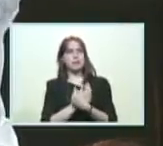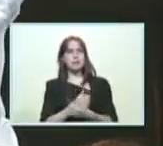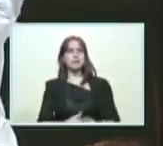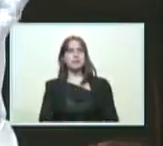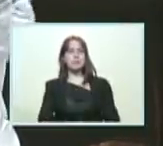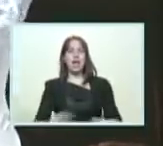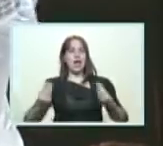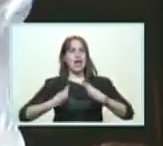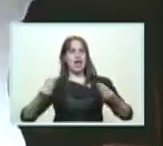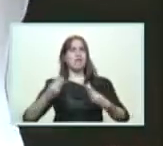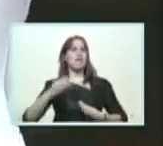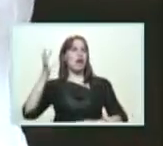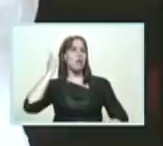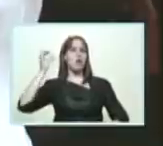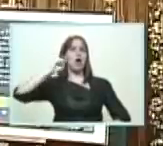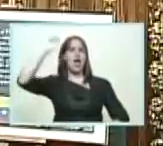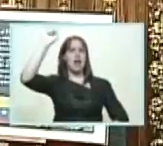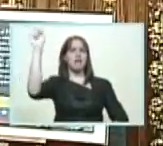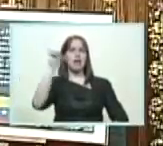¡Que viva la mujer venezolana!